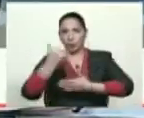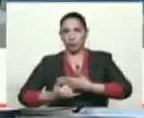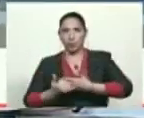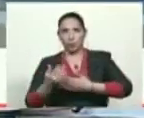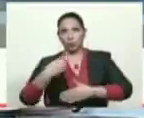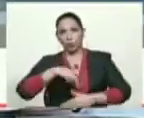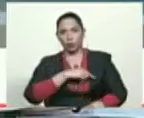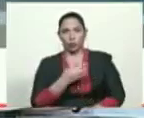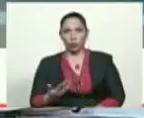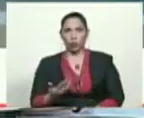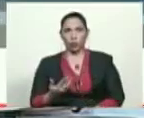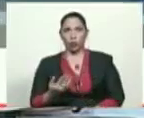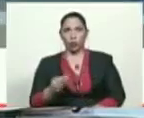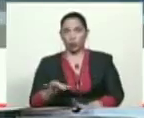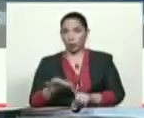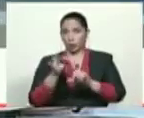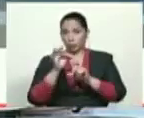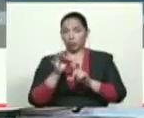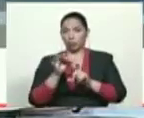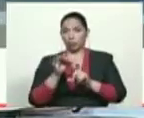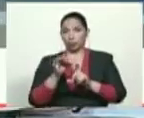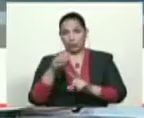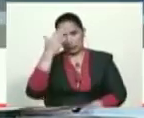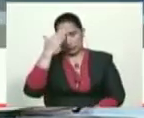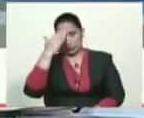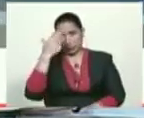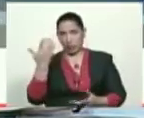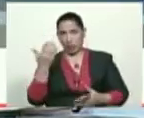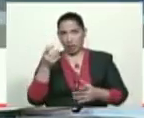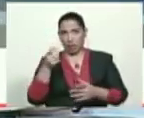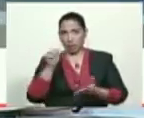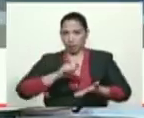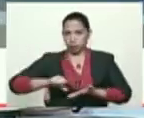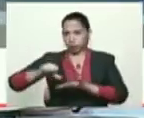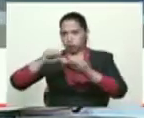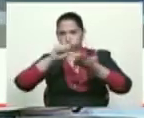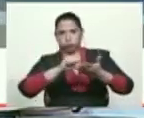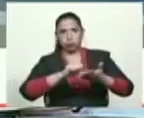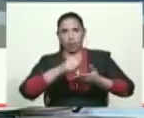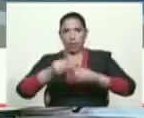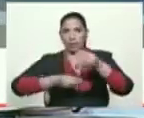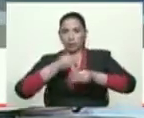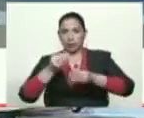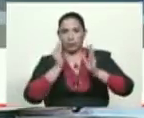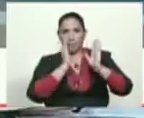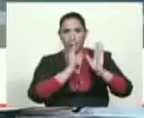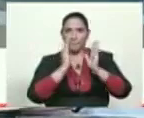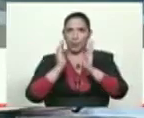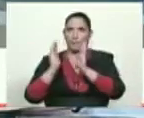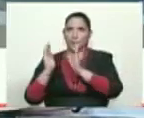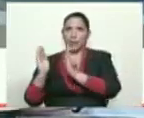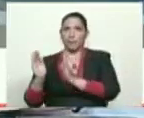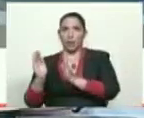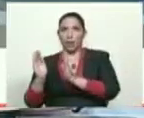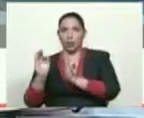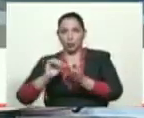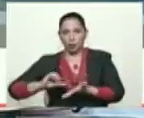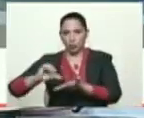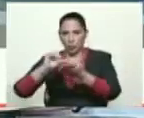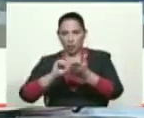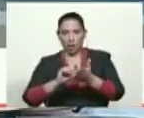nosotros considerando la densidad de cada una de estas ciudades hicimos una clasificación en ciudades pequeñas